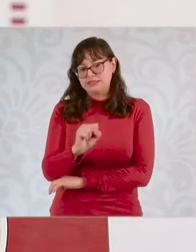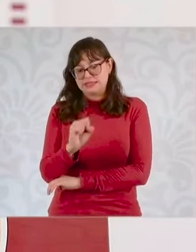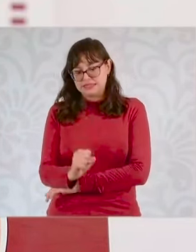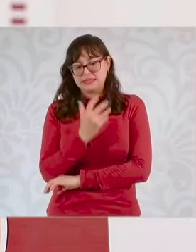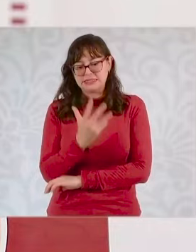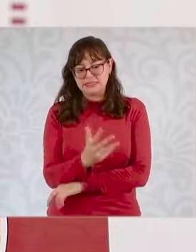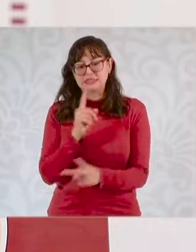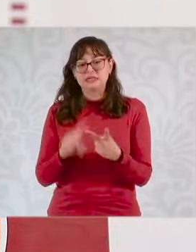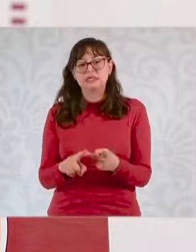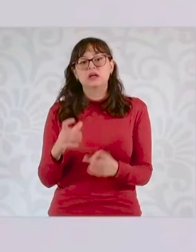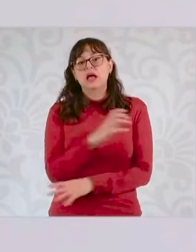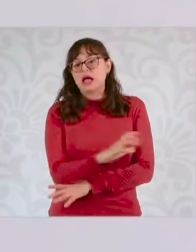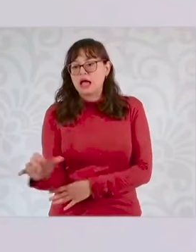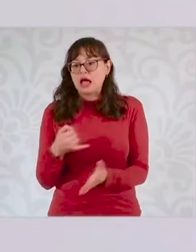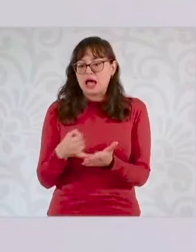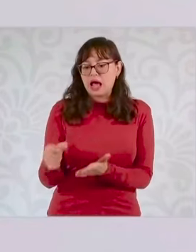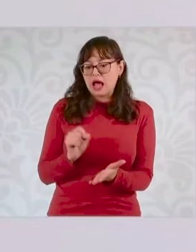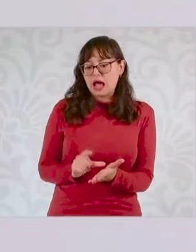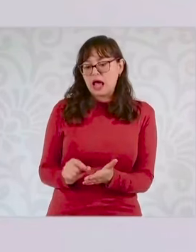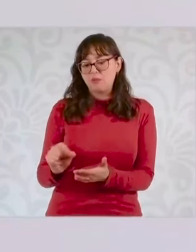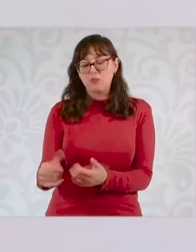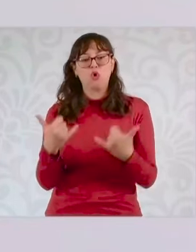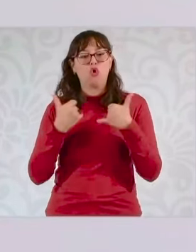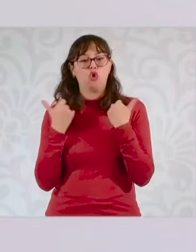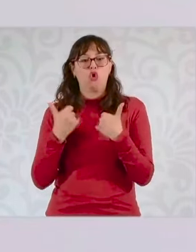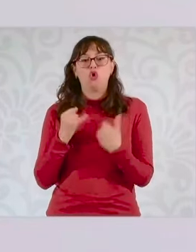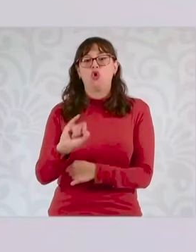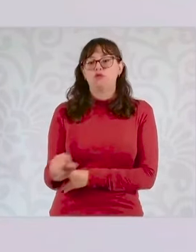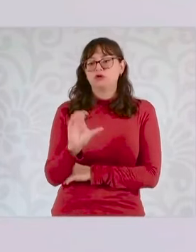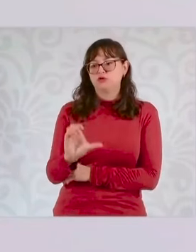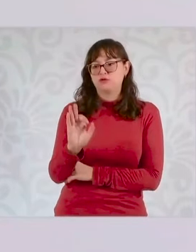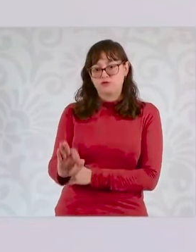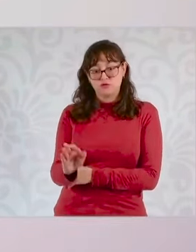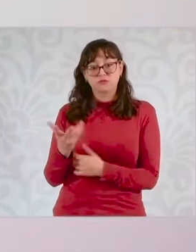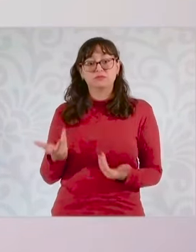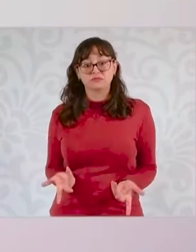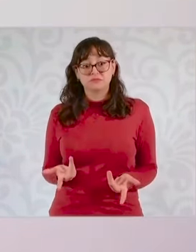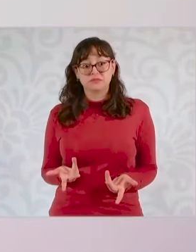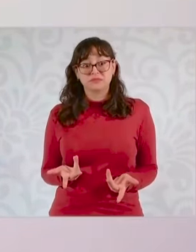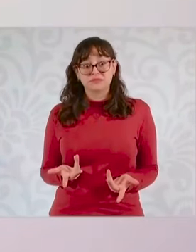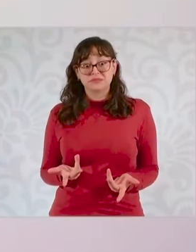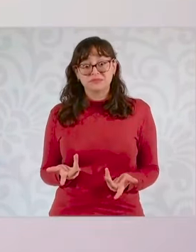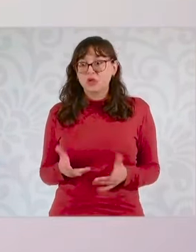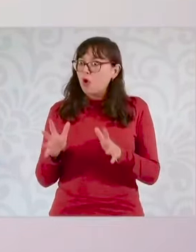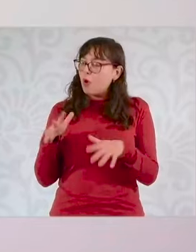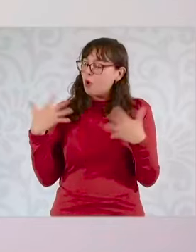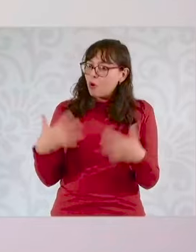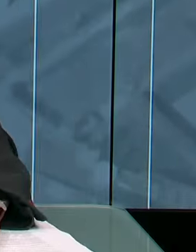Sembrando Vida, Jóvenes Construyendo el Futuro, etcétera, etcétera. Por cierto, votaron por unanimidad.